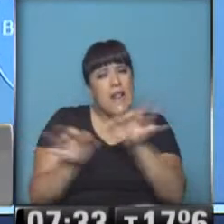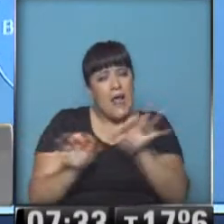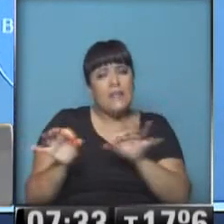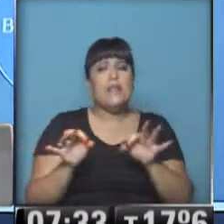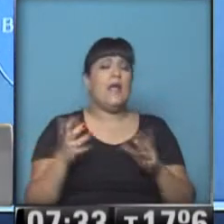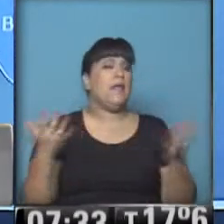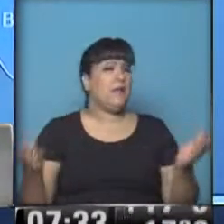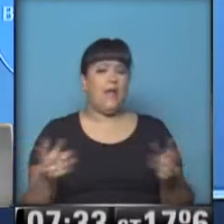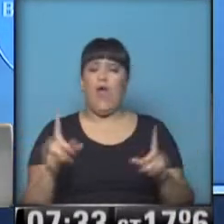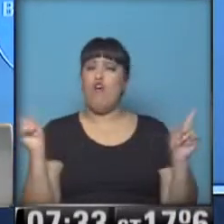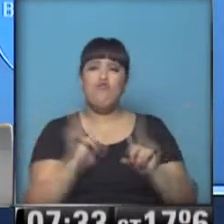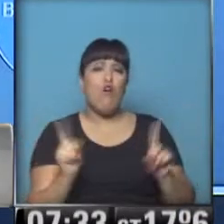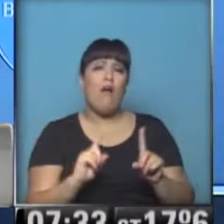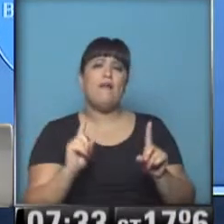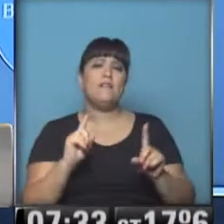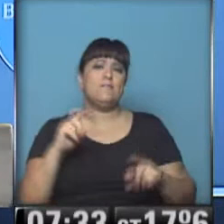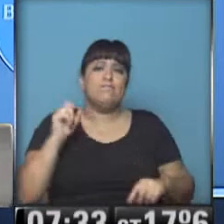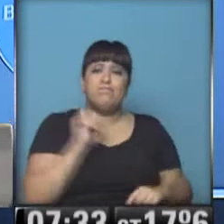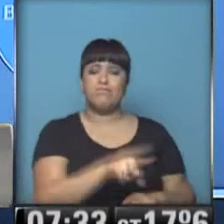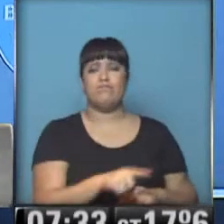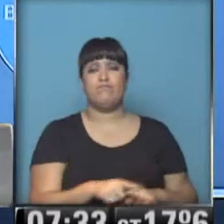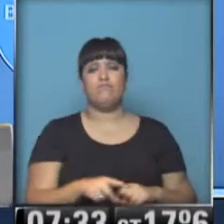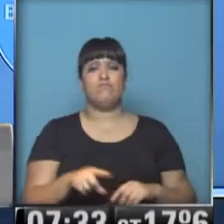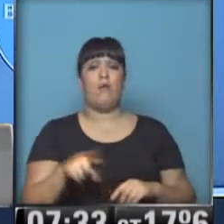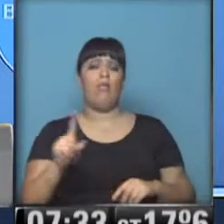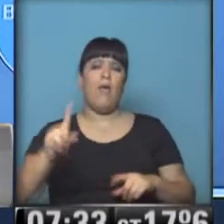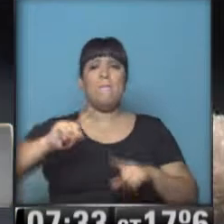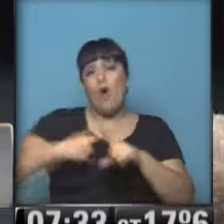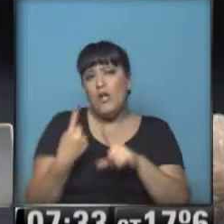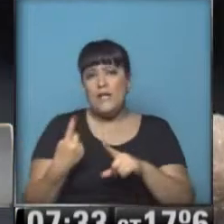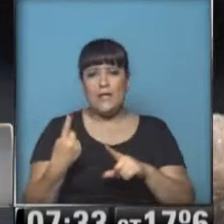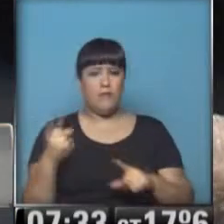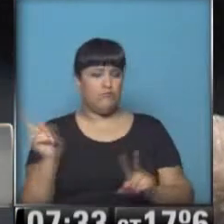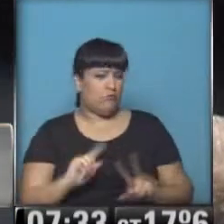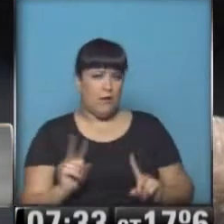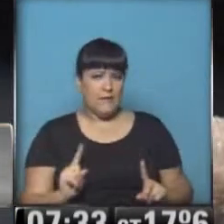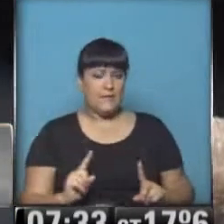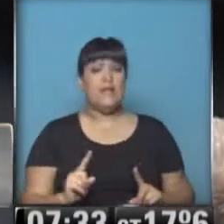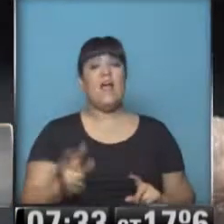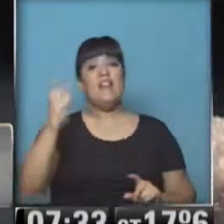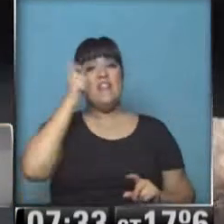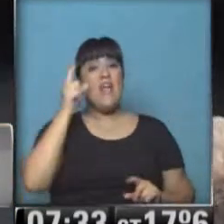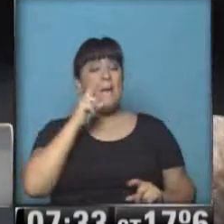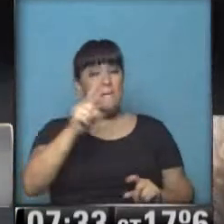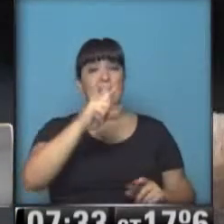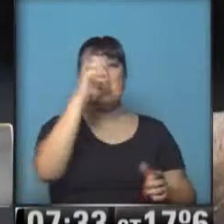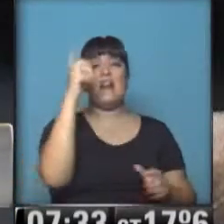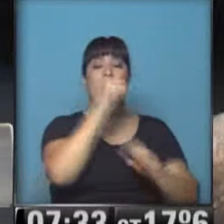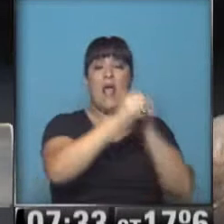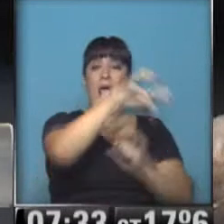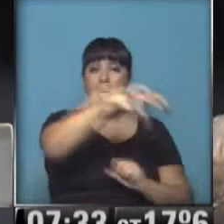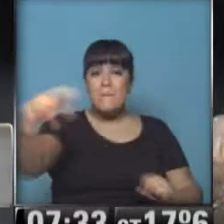tener, no es una cuestión que forme parte de la política. 10.000 usinas de facturas apócrifas